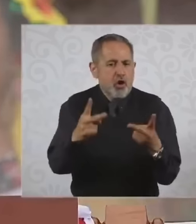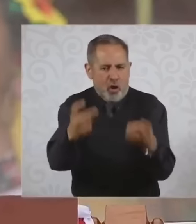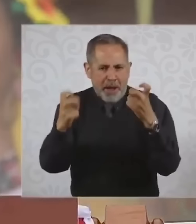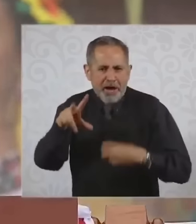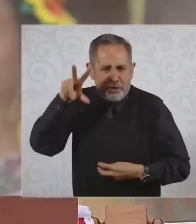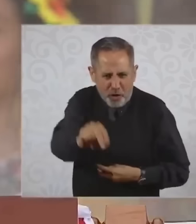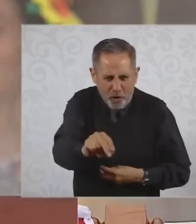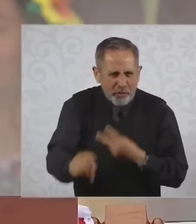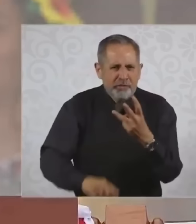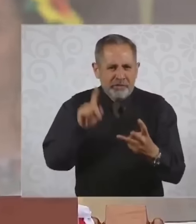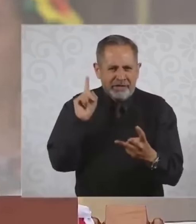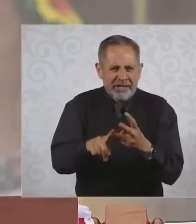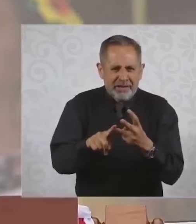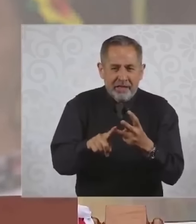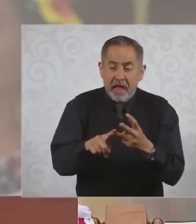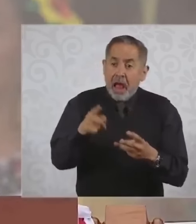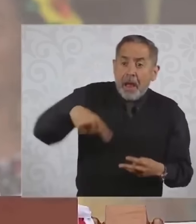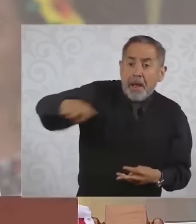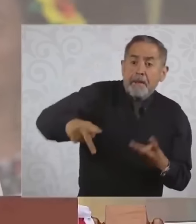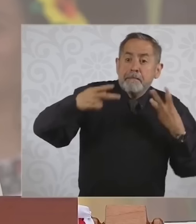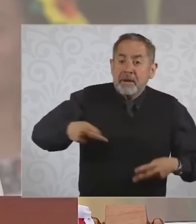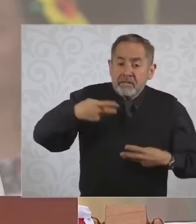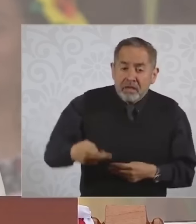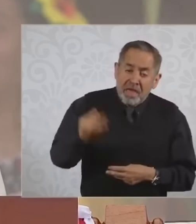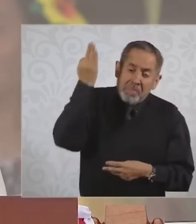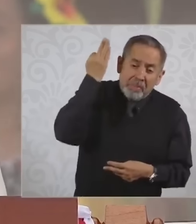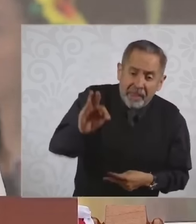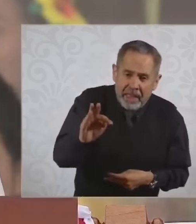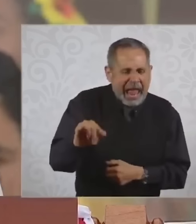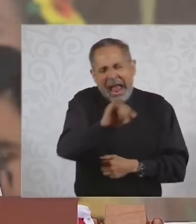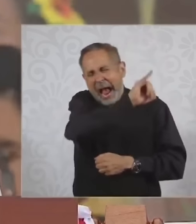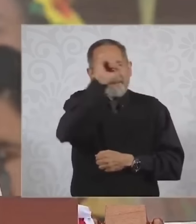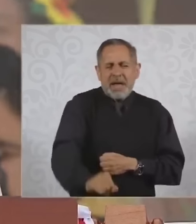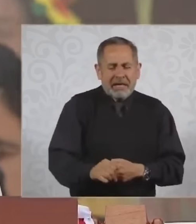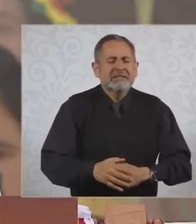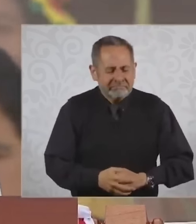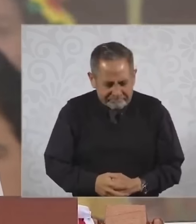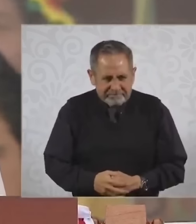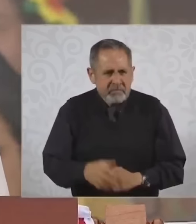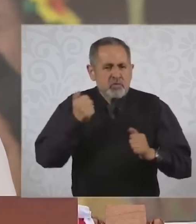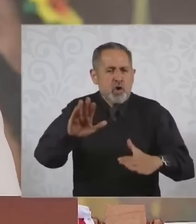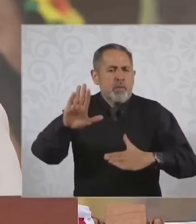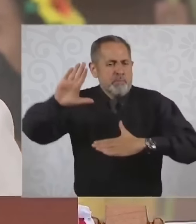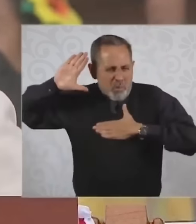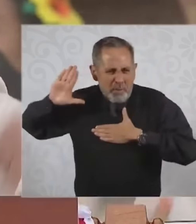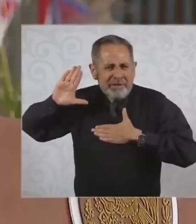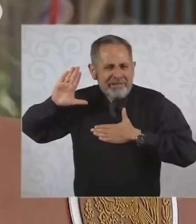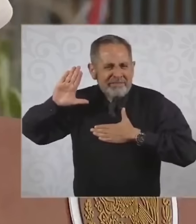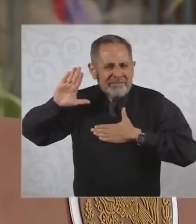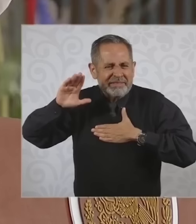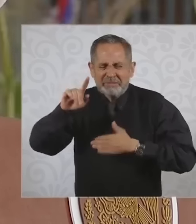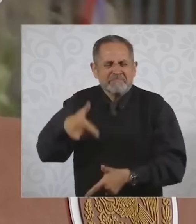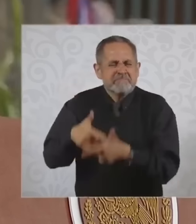robar y a nunca traicionar al pueblo de México. Me comprometo